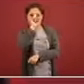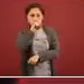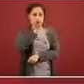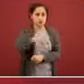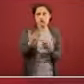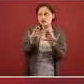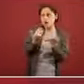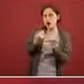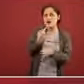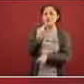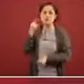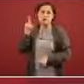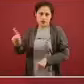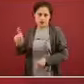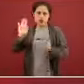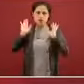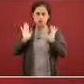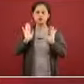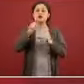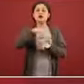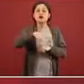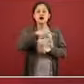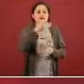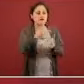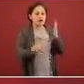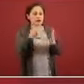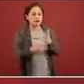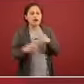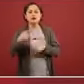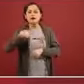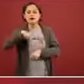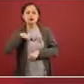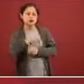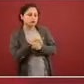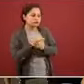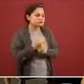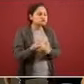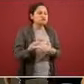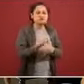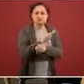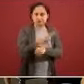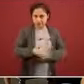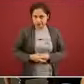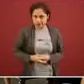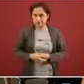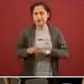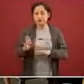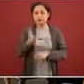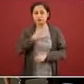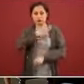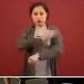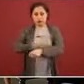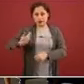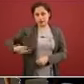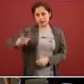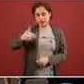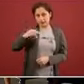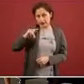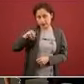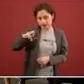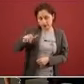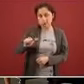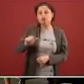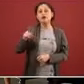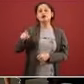manera directa cada institución dónde hay un faltante y por qué razón. Gracias. Buenas tardes, compañeras, compañeros. Héctor Latempa, de Puntos